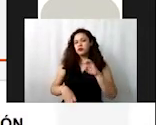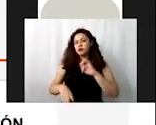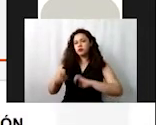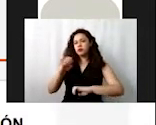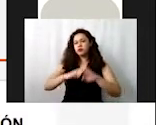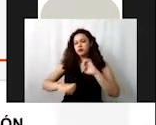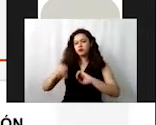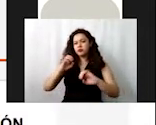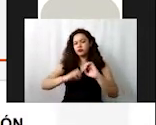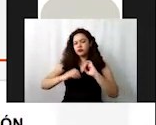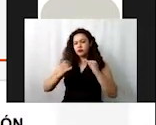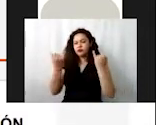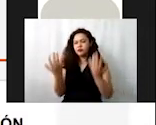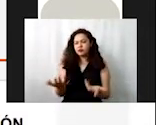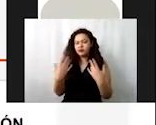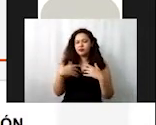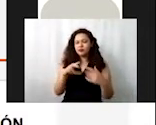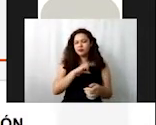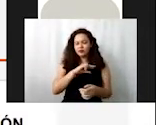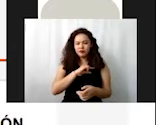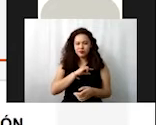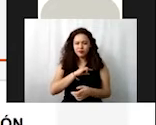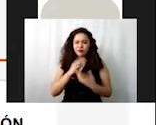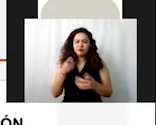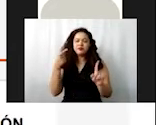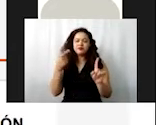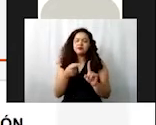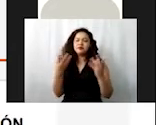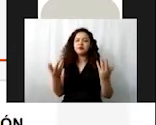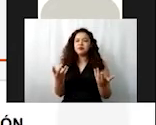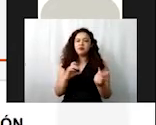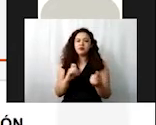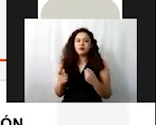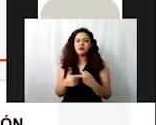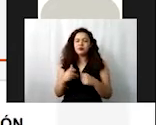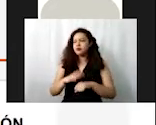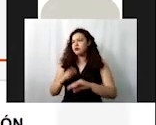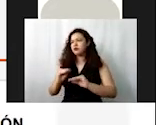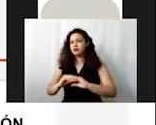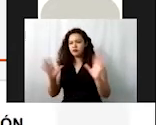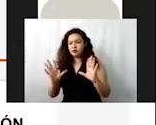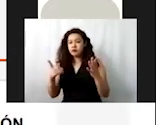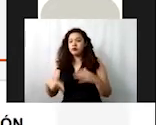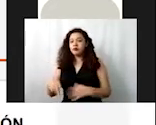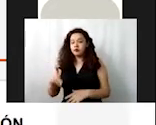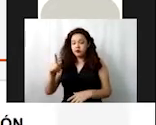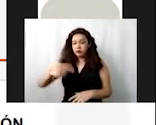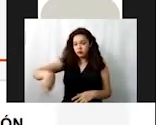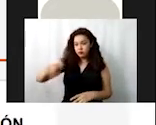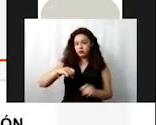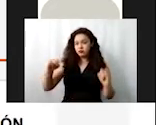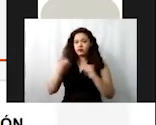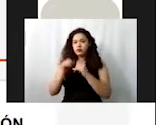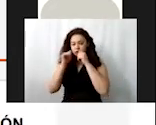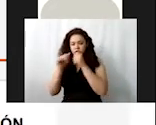son organizaciones privadas, para ellos es algo que pudiera obviarse. Sin embargo, en el caso de ustedes como